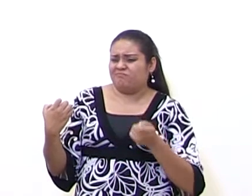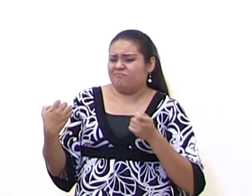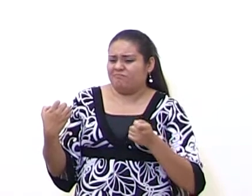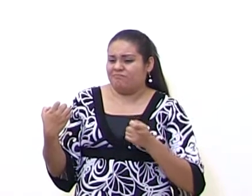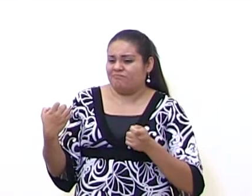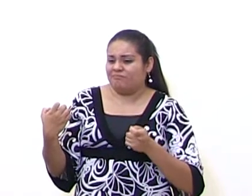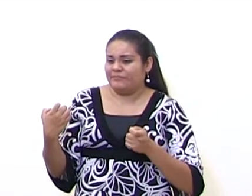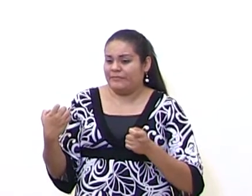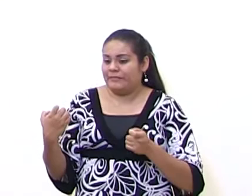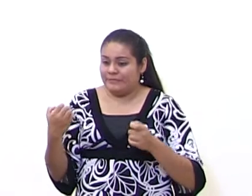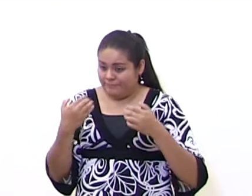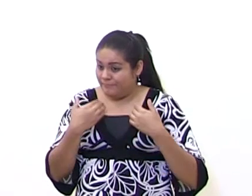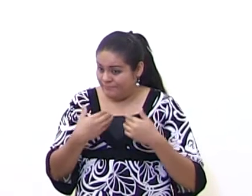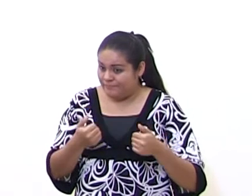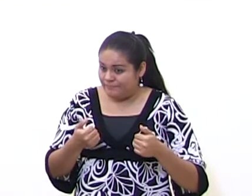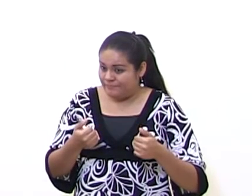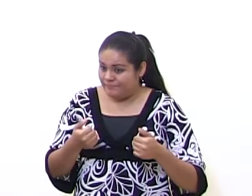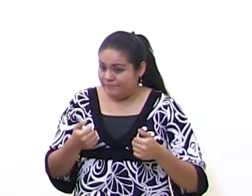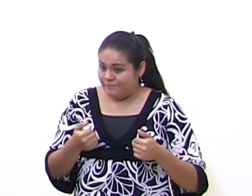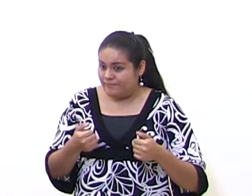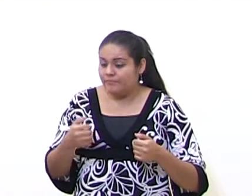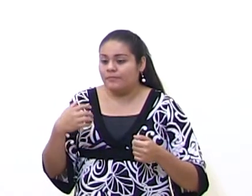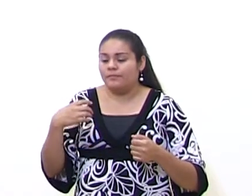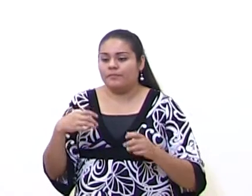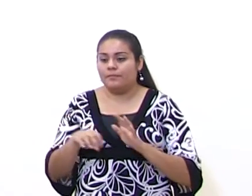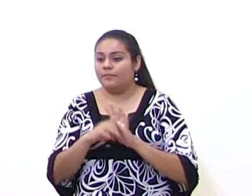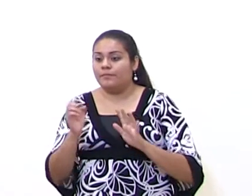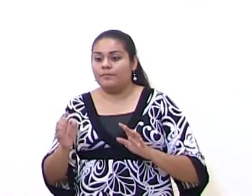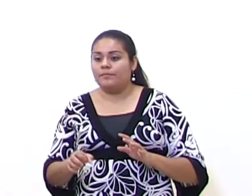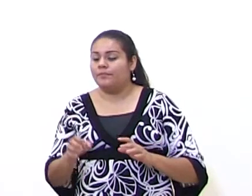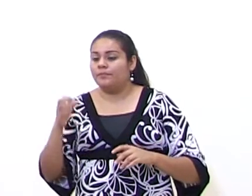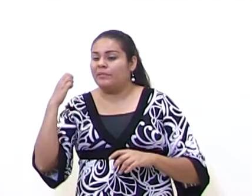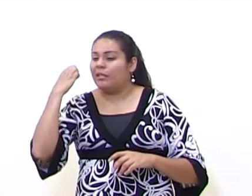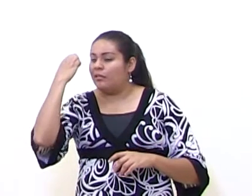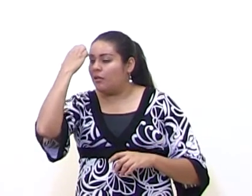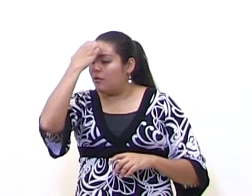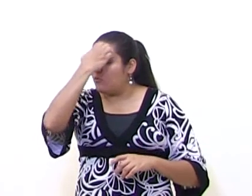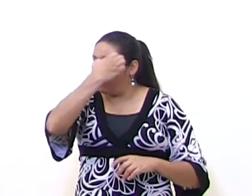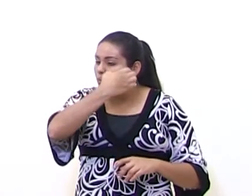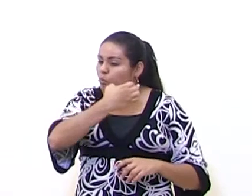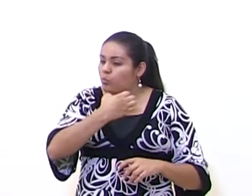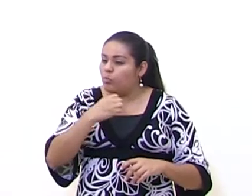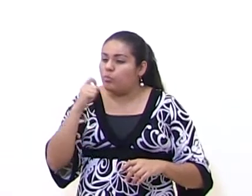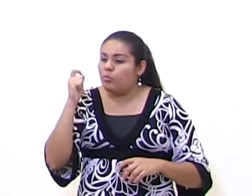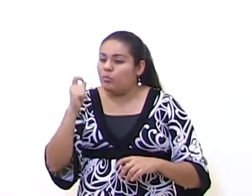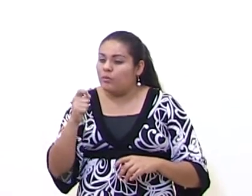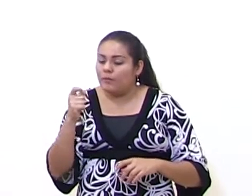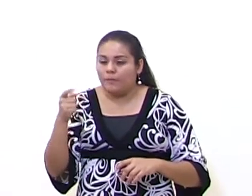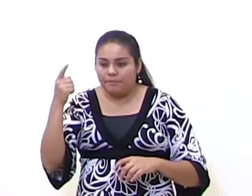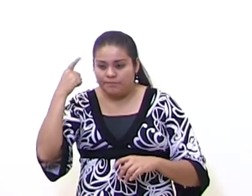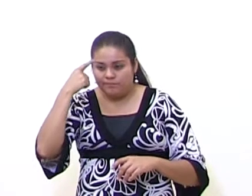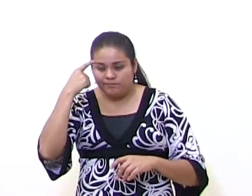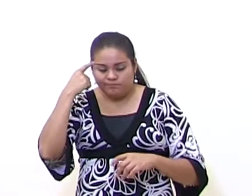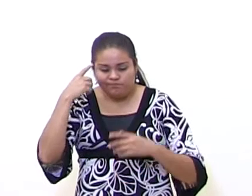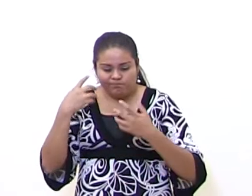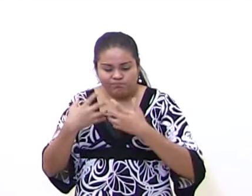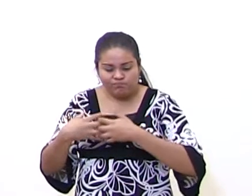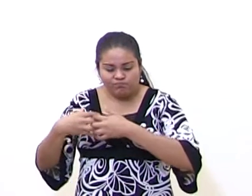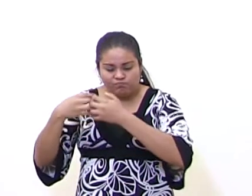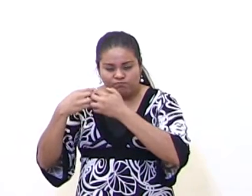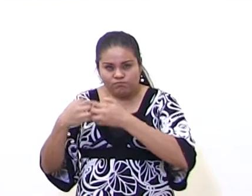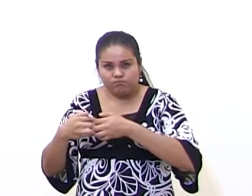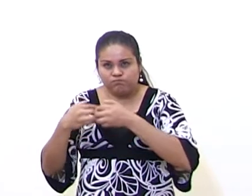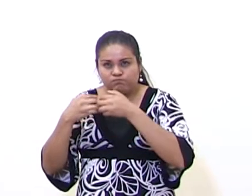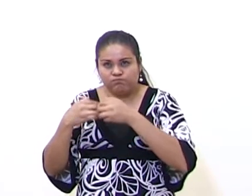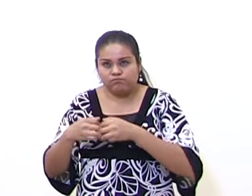mayores complicaciones. Porque analizar implica pensar en un todo y